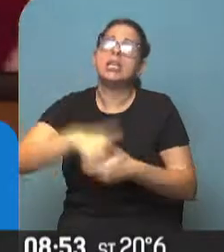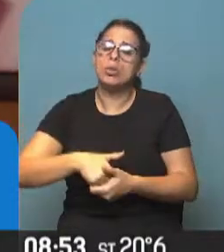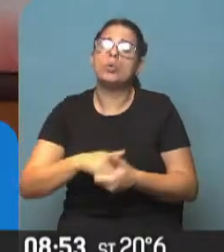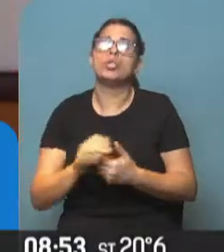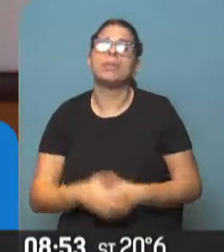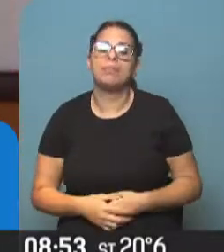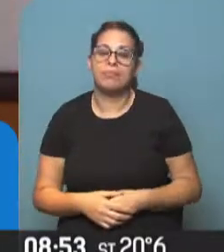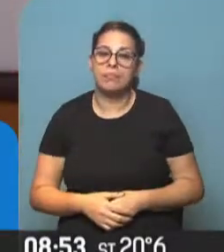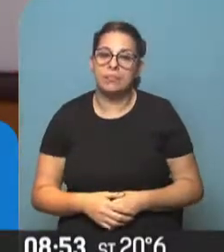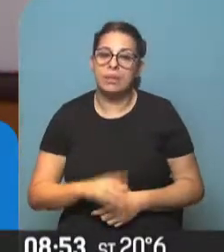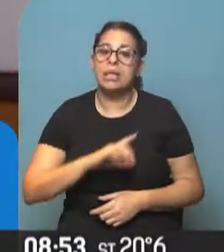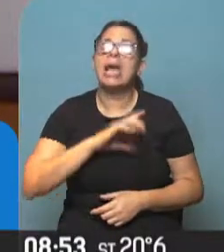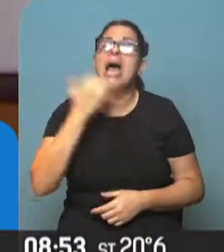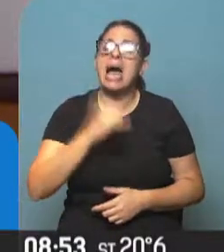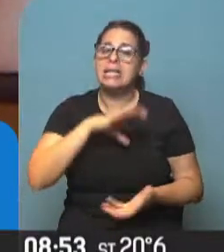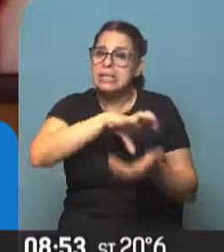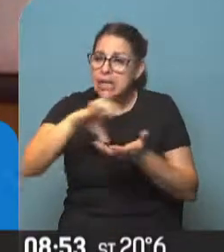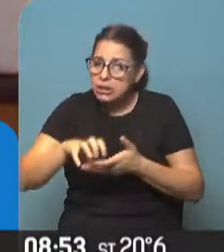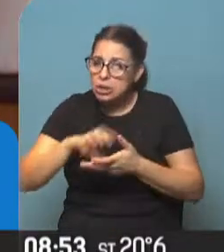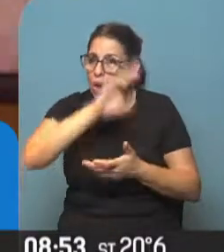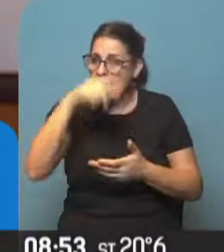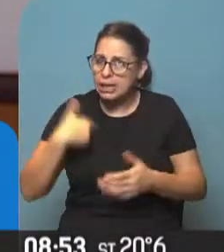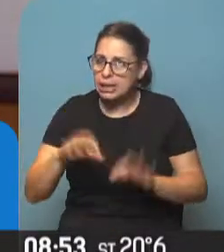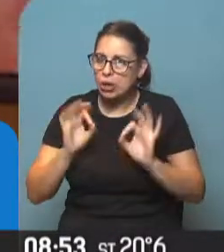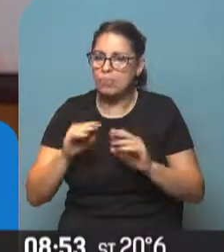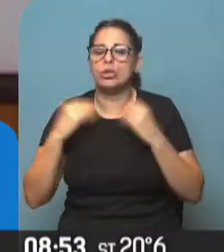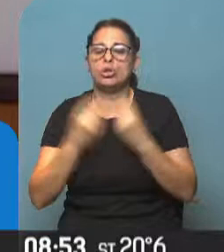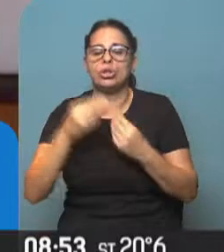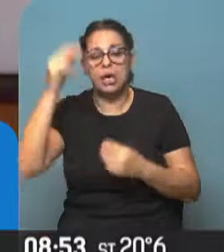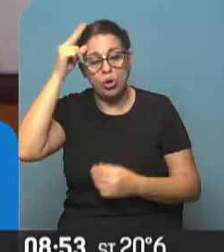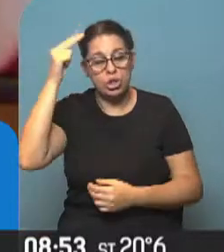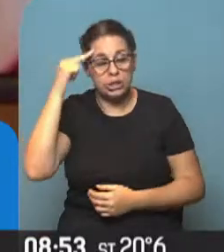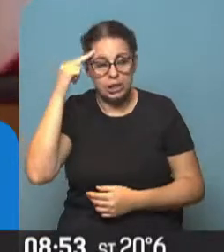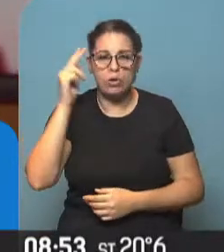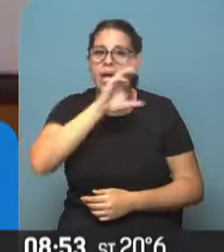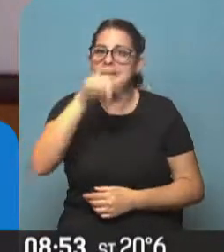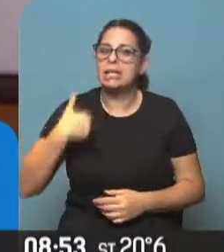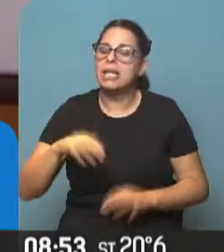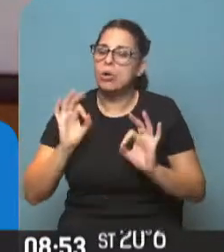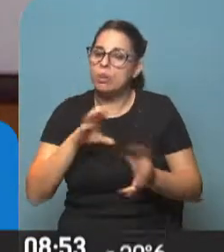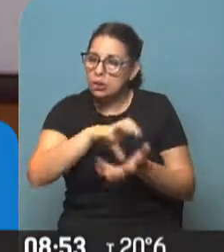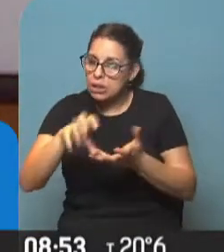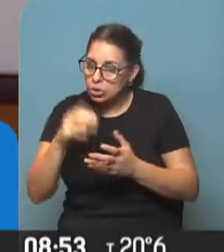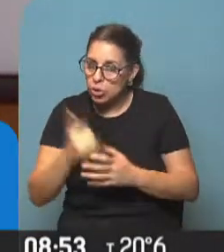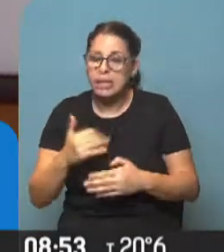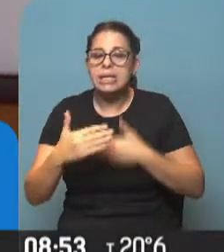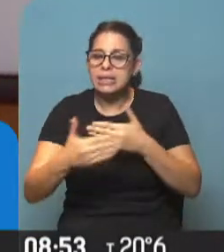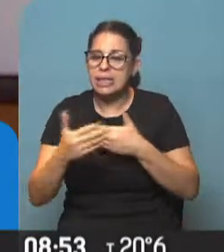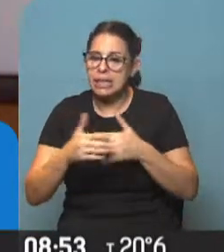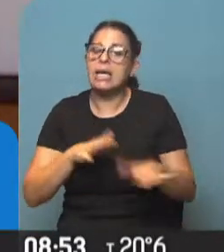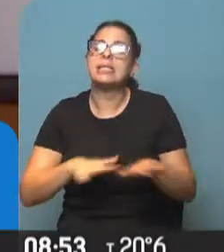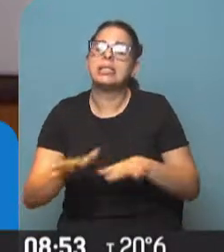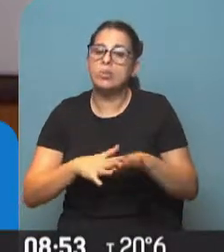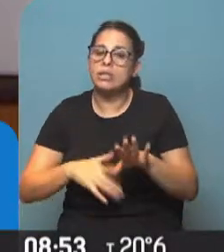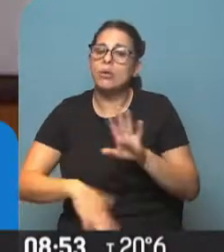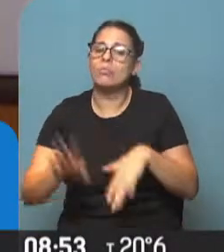tenemos en todo el país tenemos 89 centros cubrimos todo el país estamos siempre muy cercanos a las situaciones